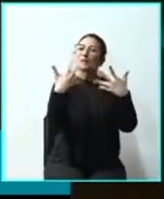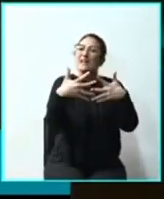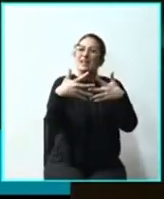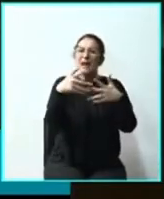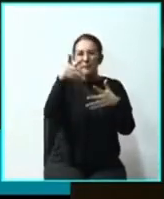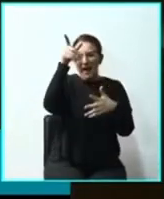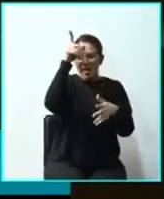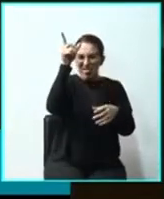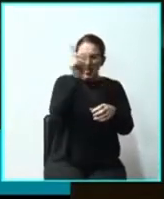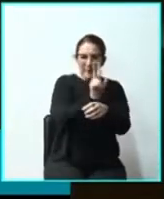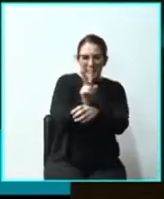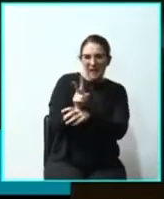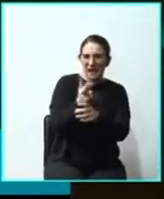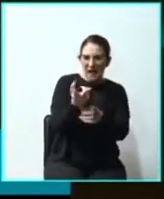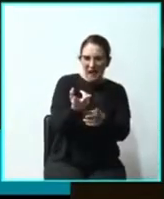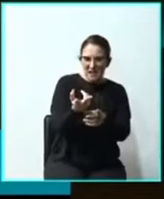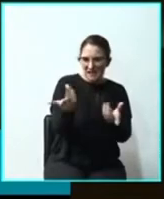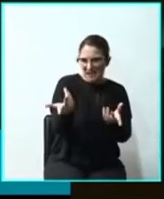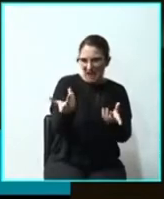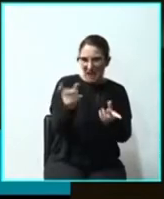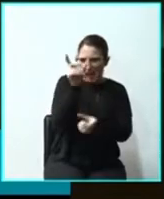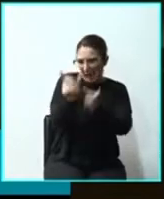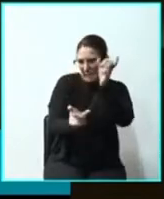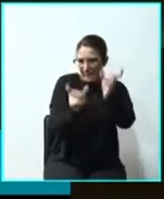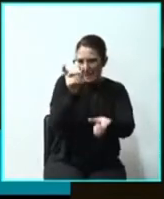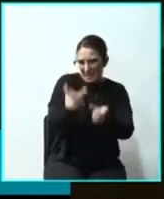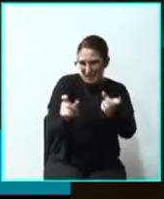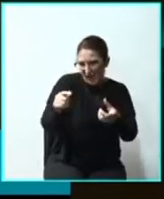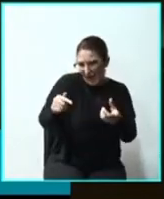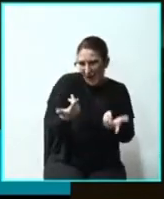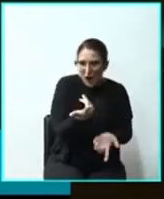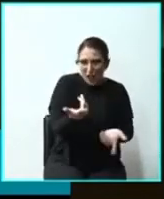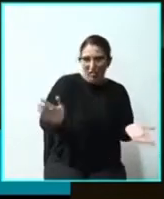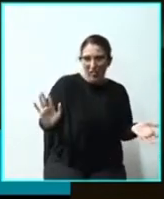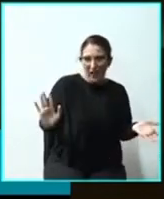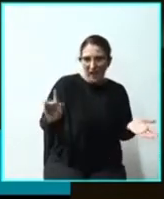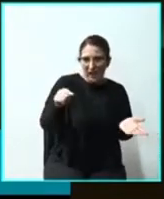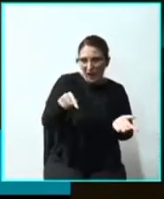contra de los intereses de la población y de los derechos de la